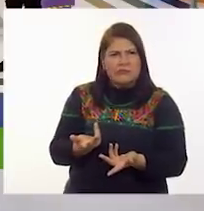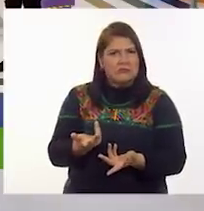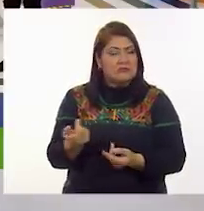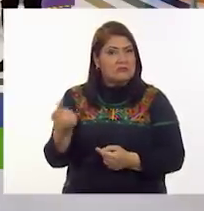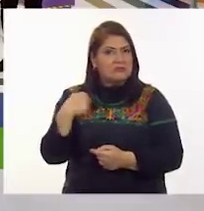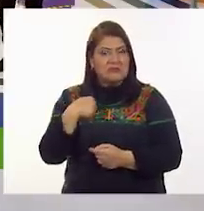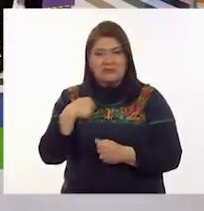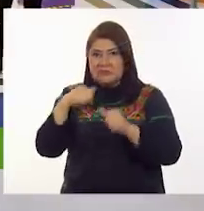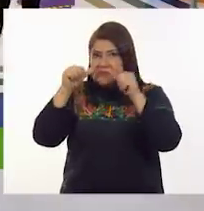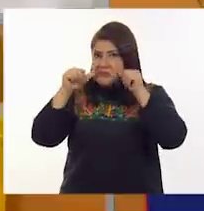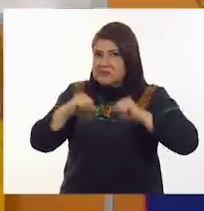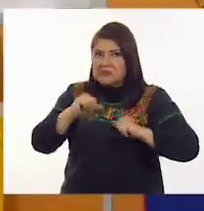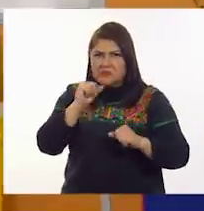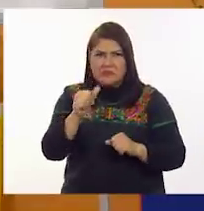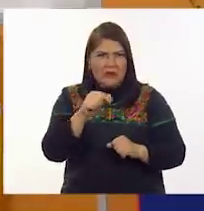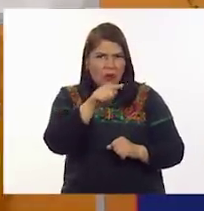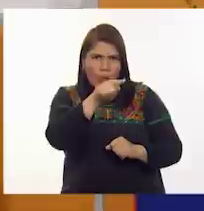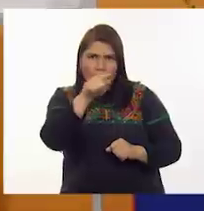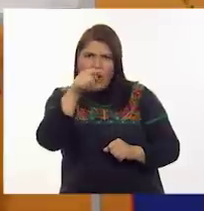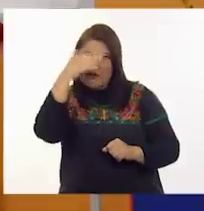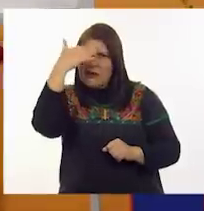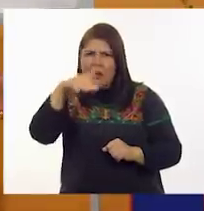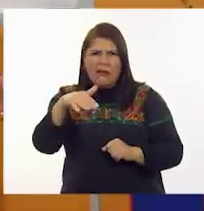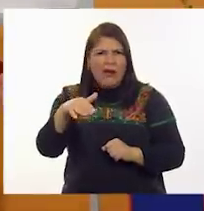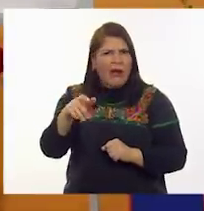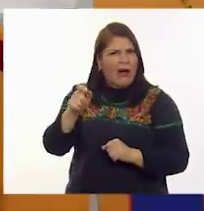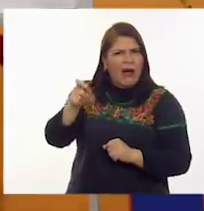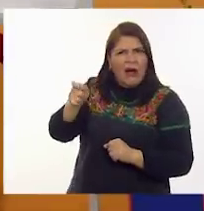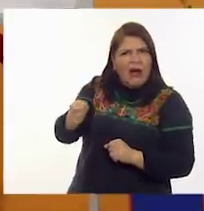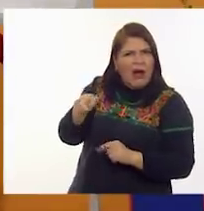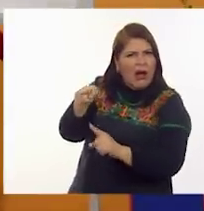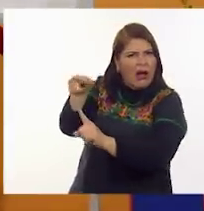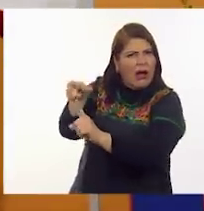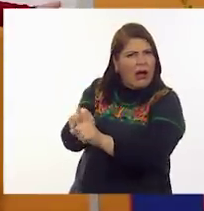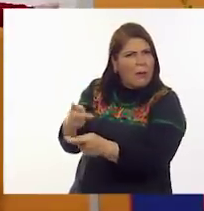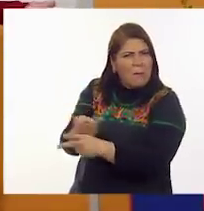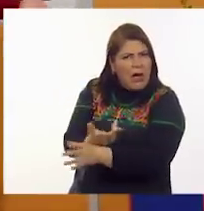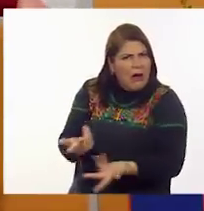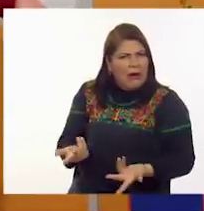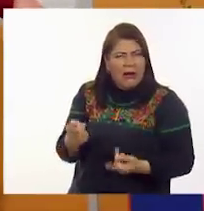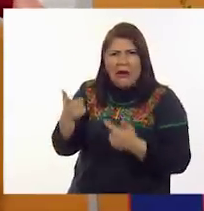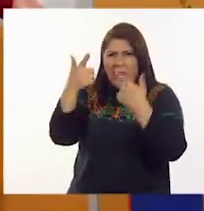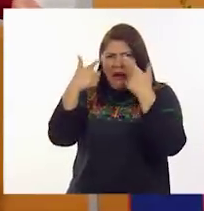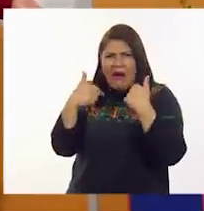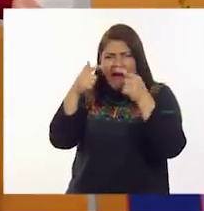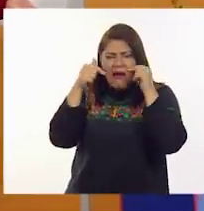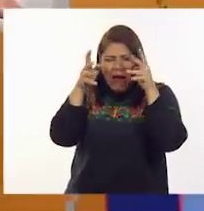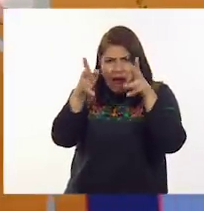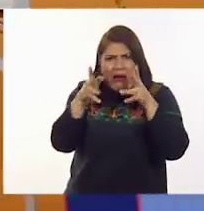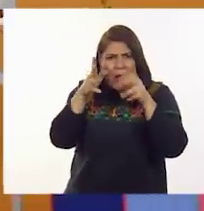escucha. ¿O alguno de ustedes sabe qué le pase a Alexia? ¿Por qué está llorando?